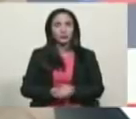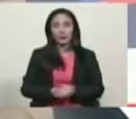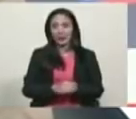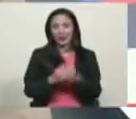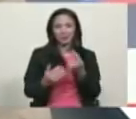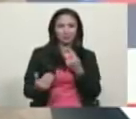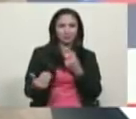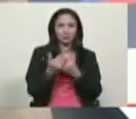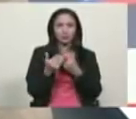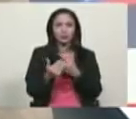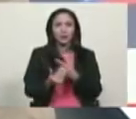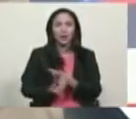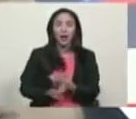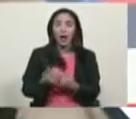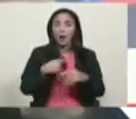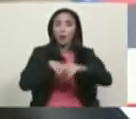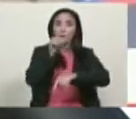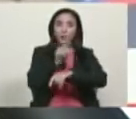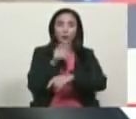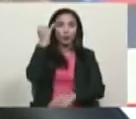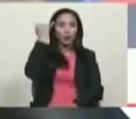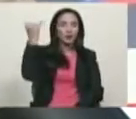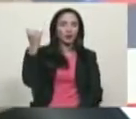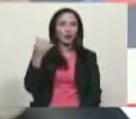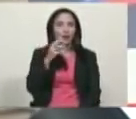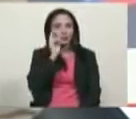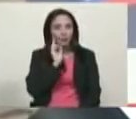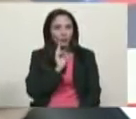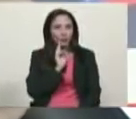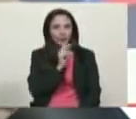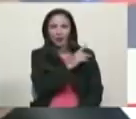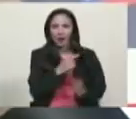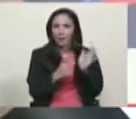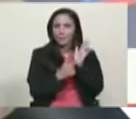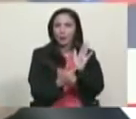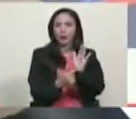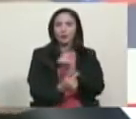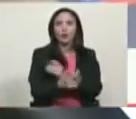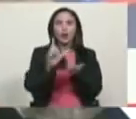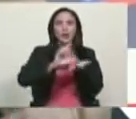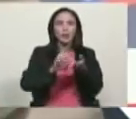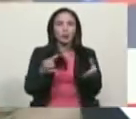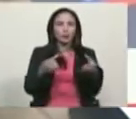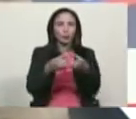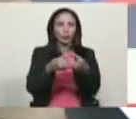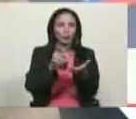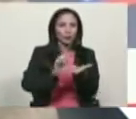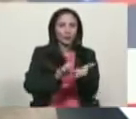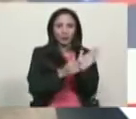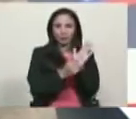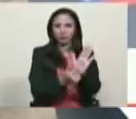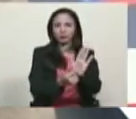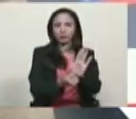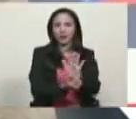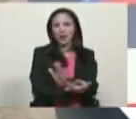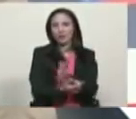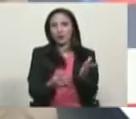el pensamiento único que pretenden imponernos el cartel de Lima y compañía.